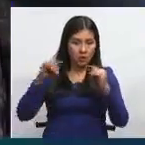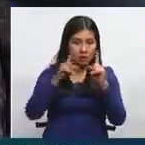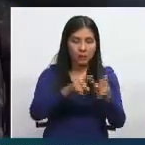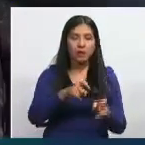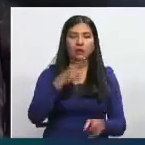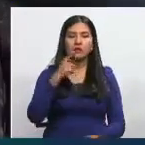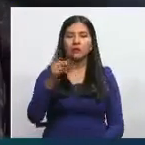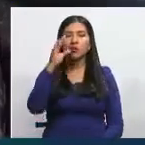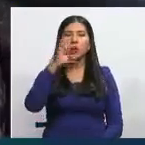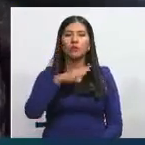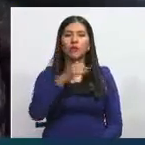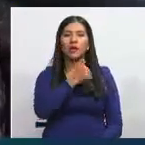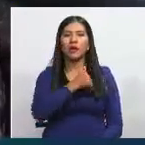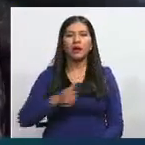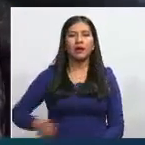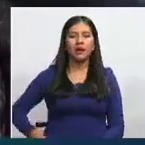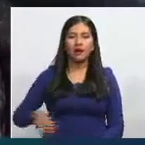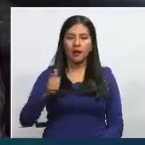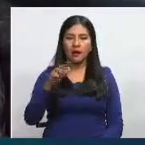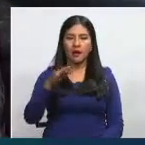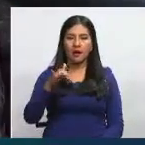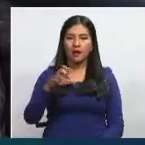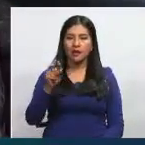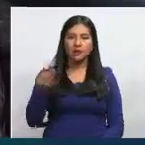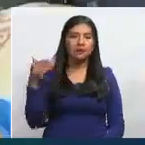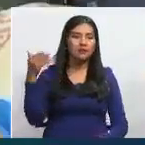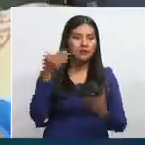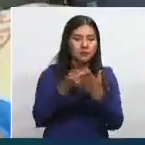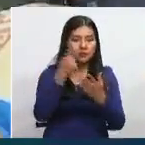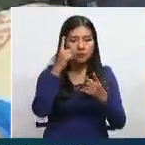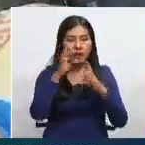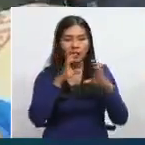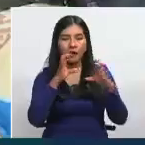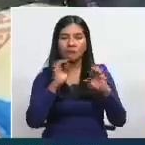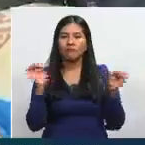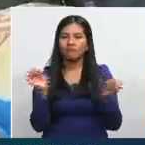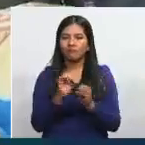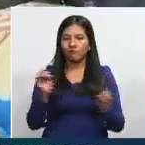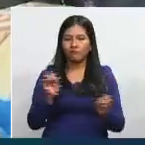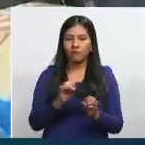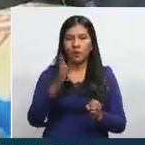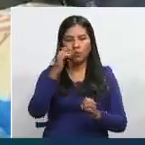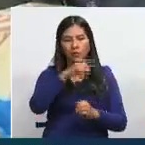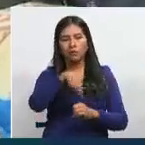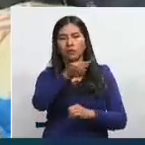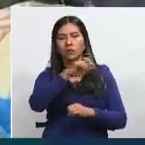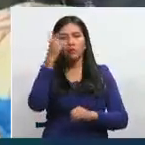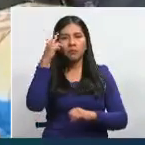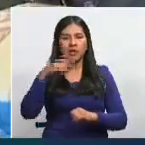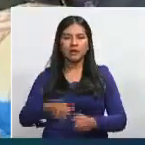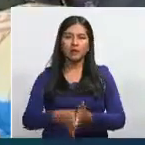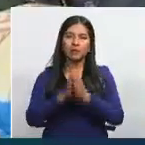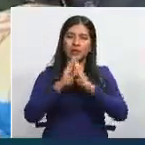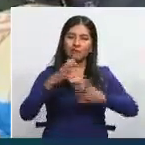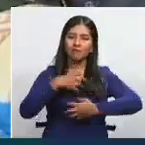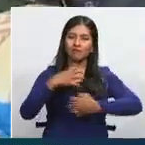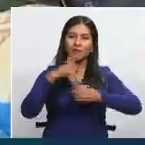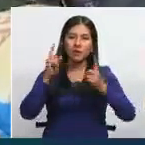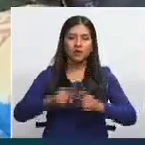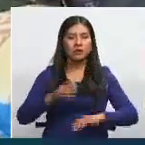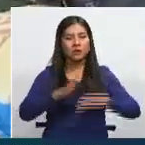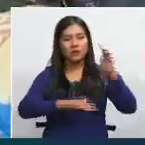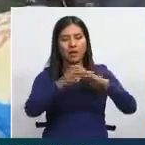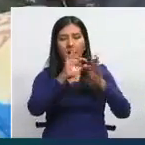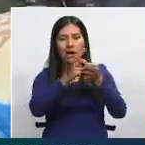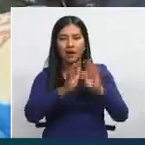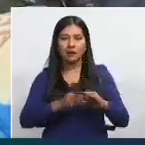alcalde Arias no se acercó para atender las demandas, el mismo que exigen la refacción de las unidades educativas, medidas de